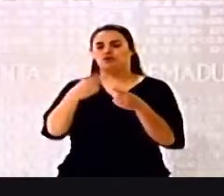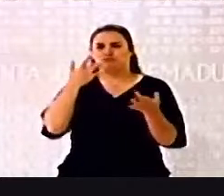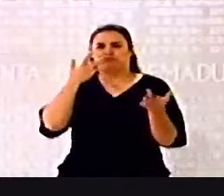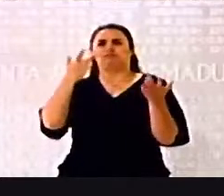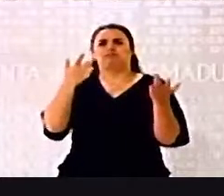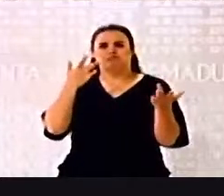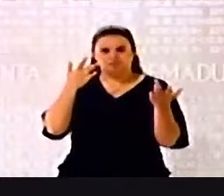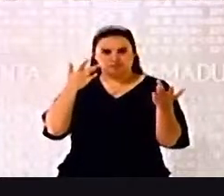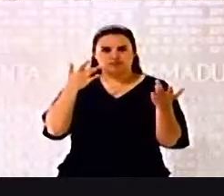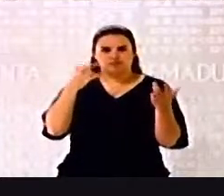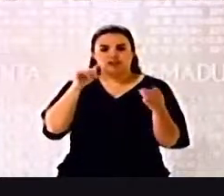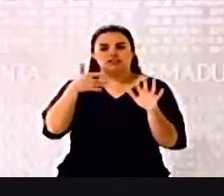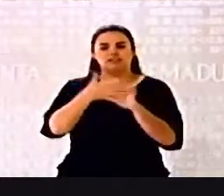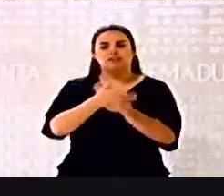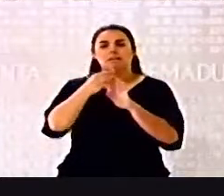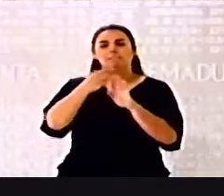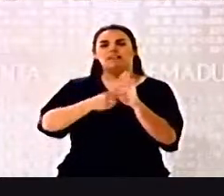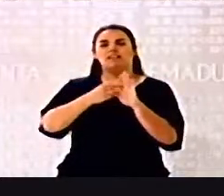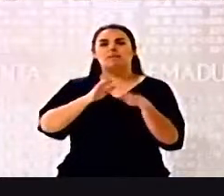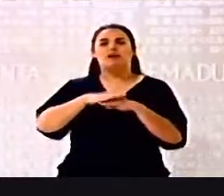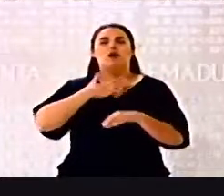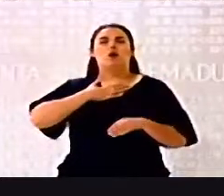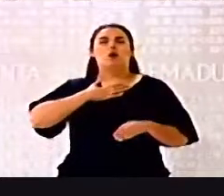significativas que suponen medidas de alivio.